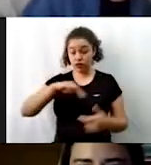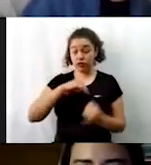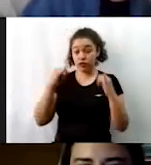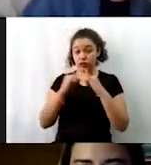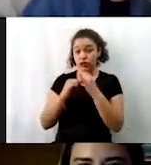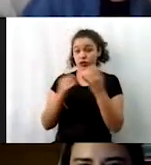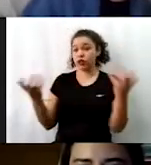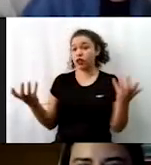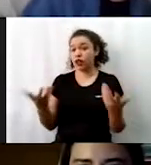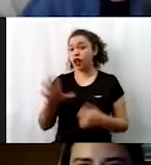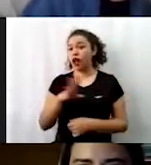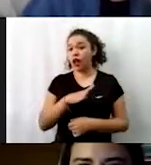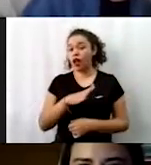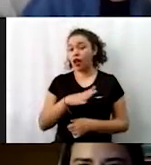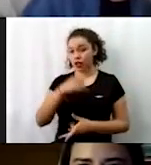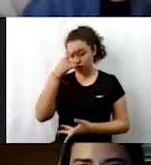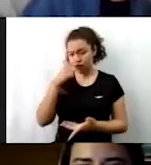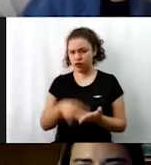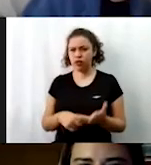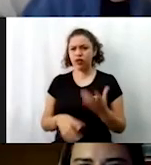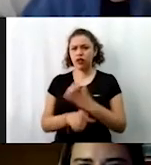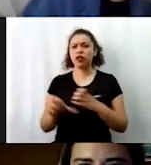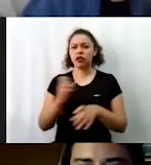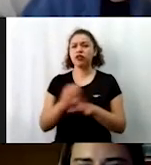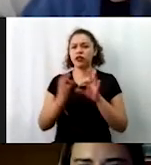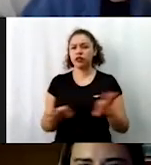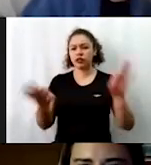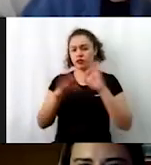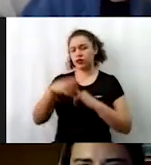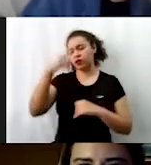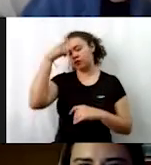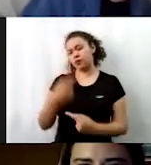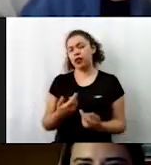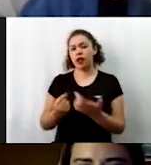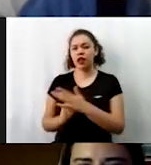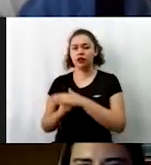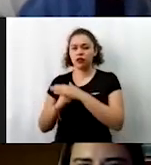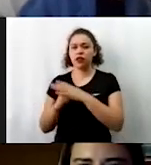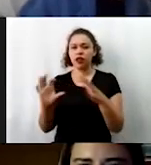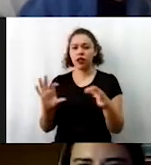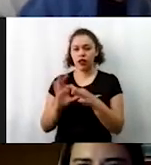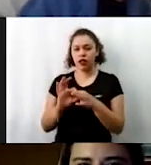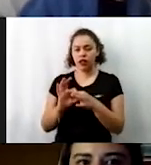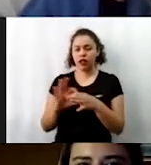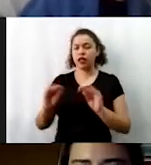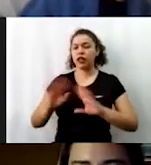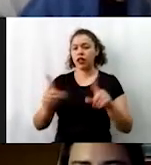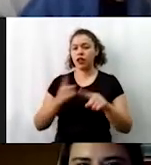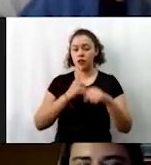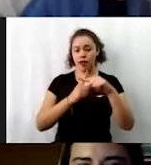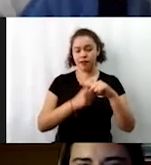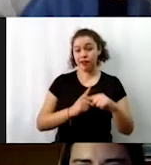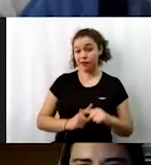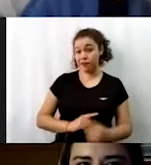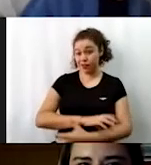me parece que son elementos importantes para sostener estas alianzas y por supuesto sumar otras, ¿no? Que es una